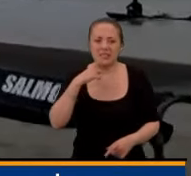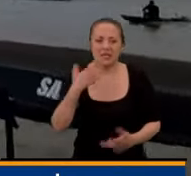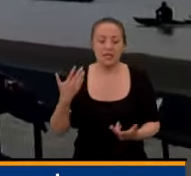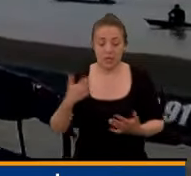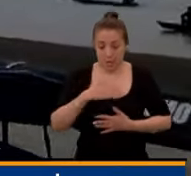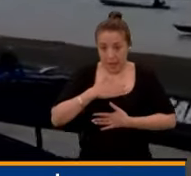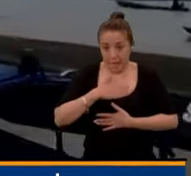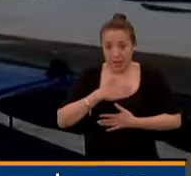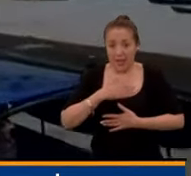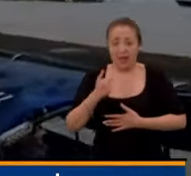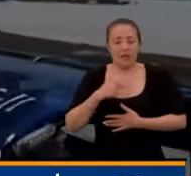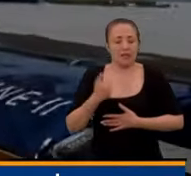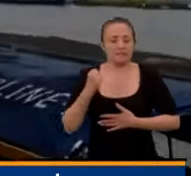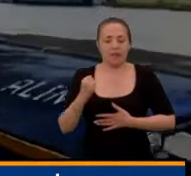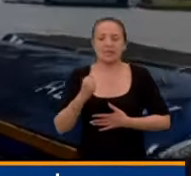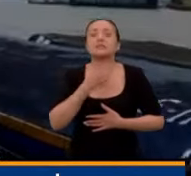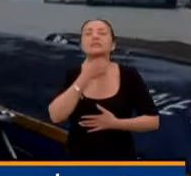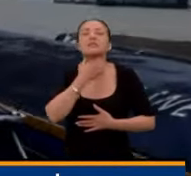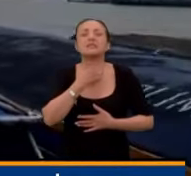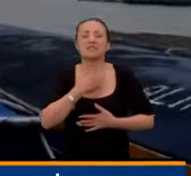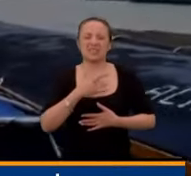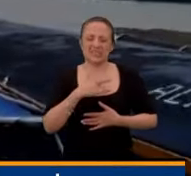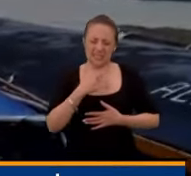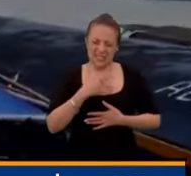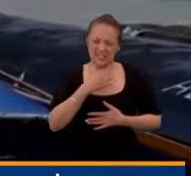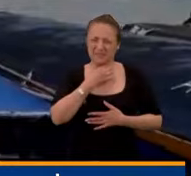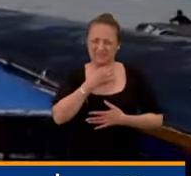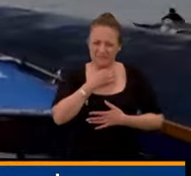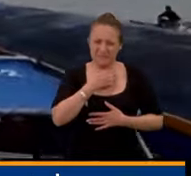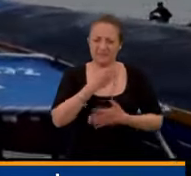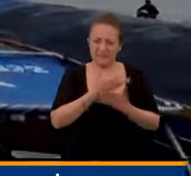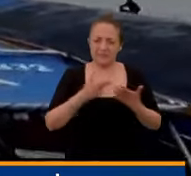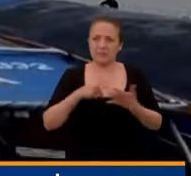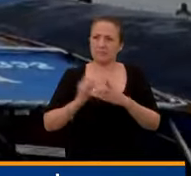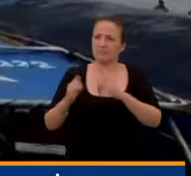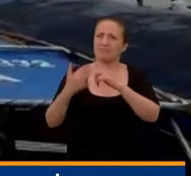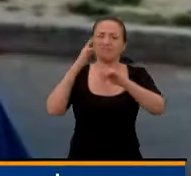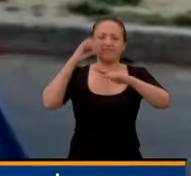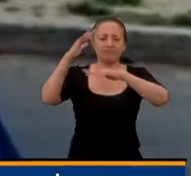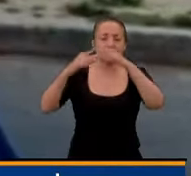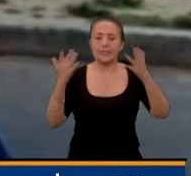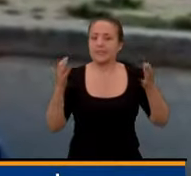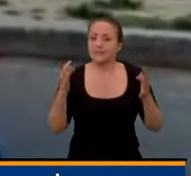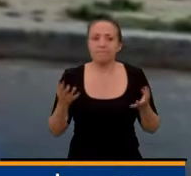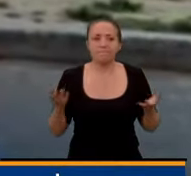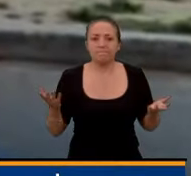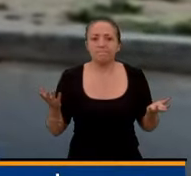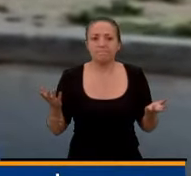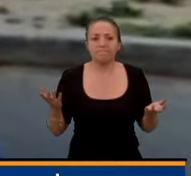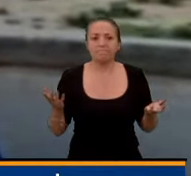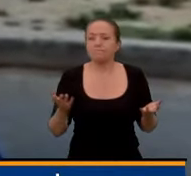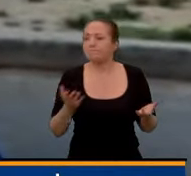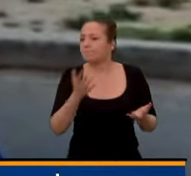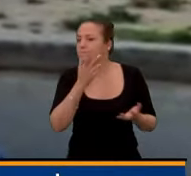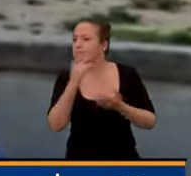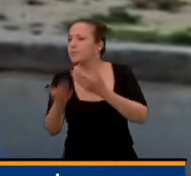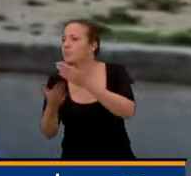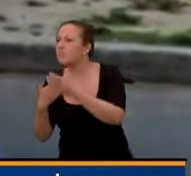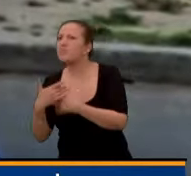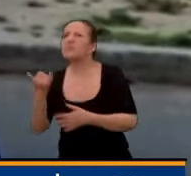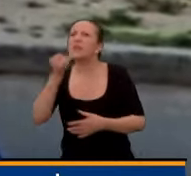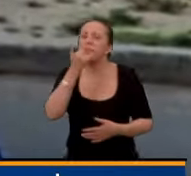Personalmente, a mí me molesta mucho la garganta. Y la verdad, pues no hemos tenido ni siquiera alguien que nos esté diciendo qué está